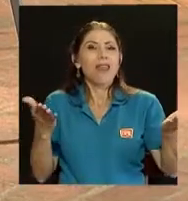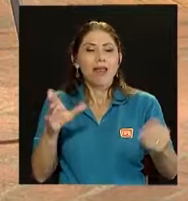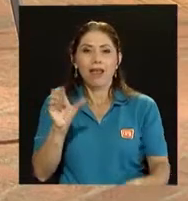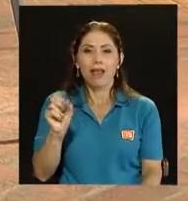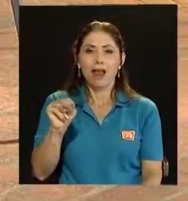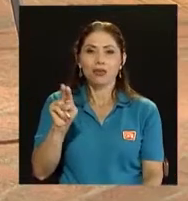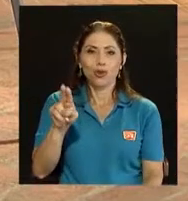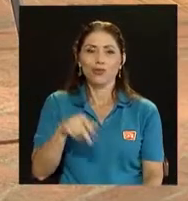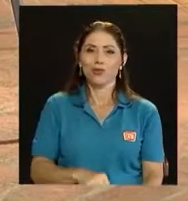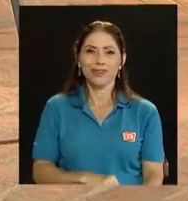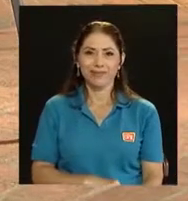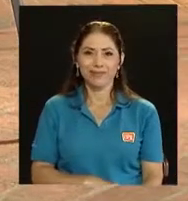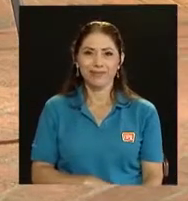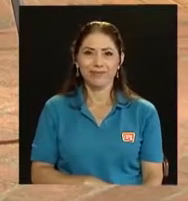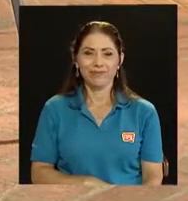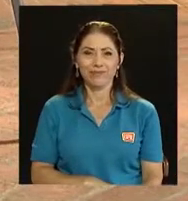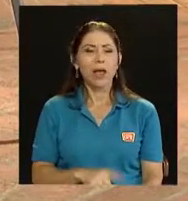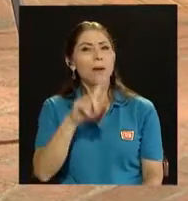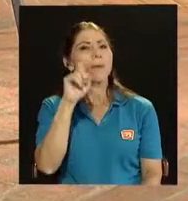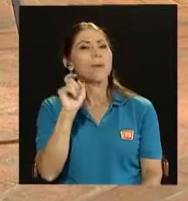¿Cuándo es la votación?